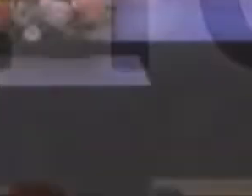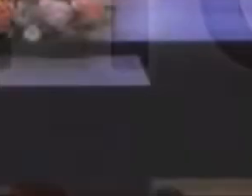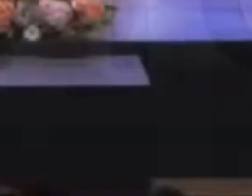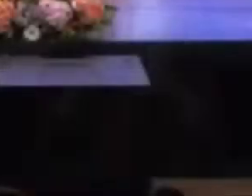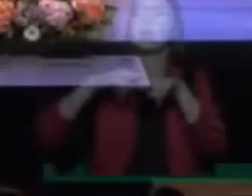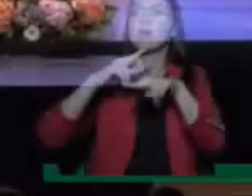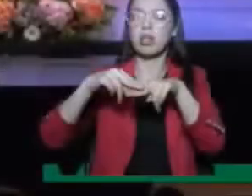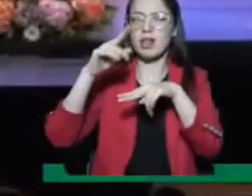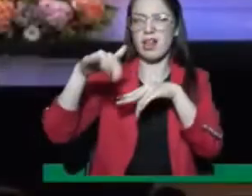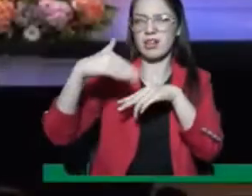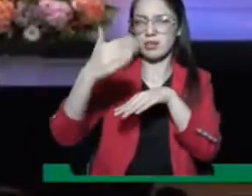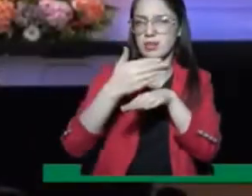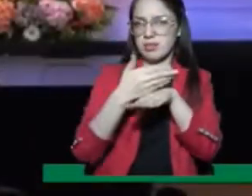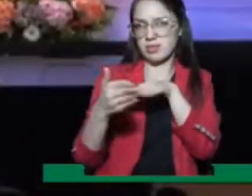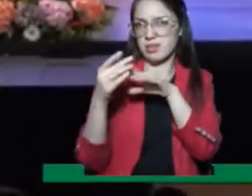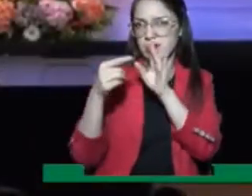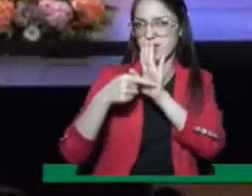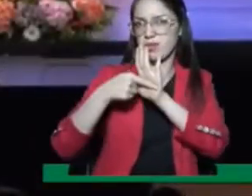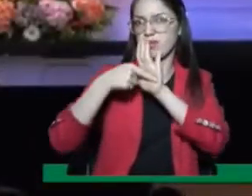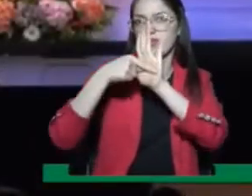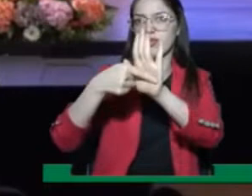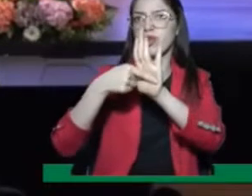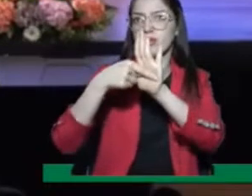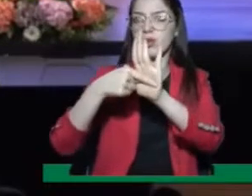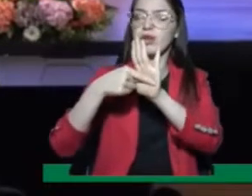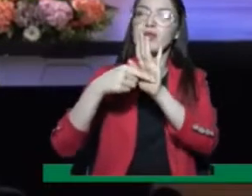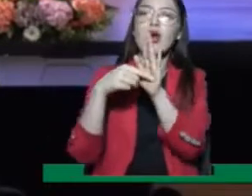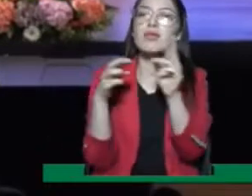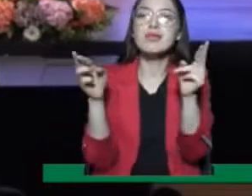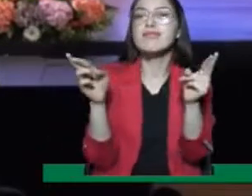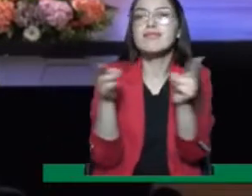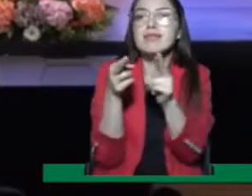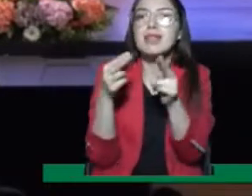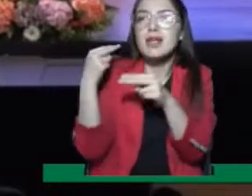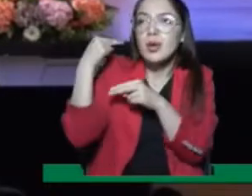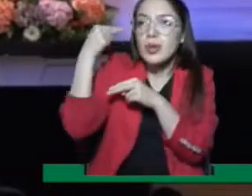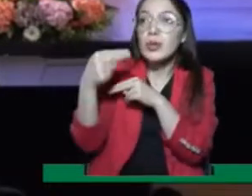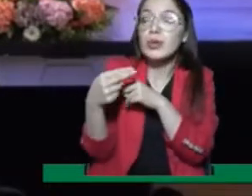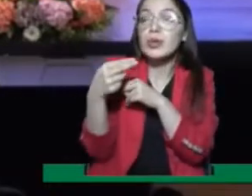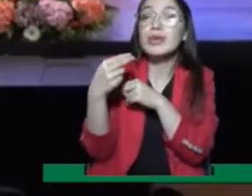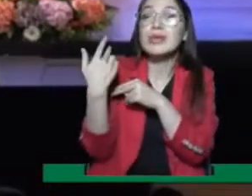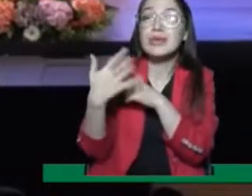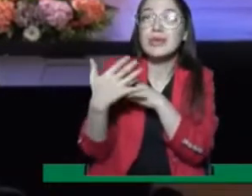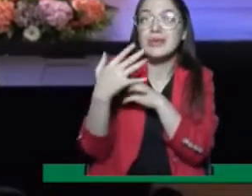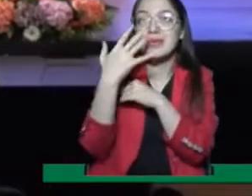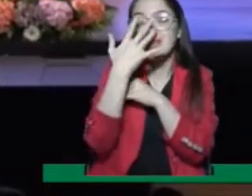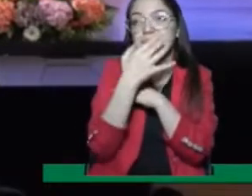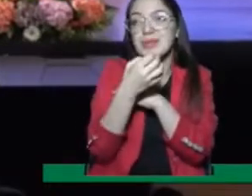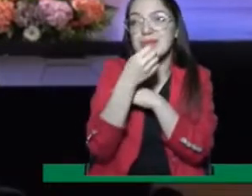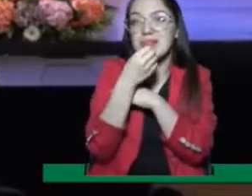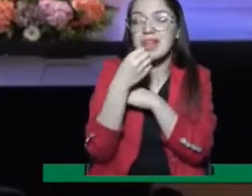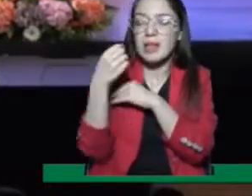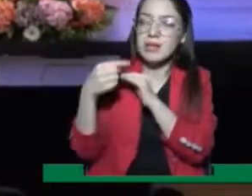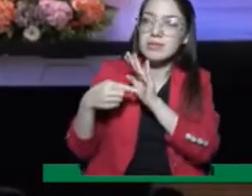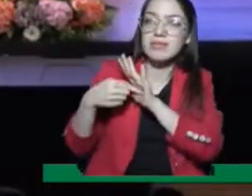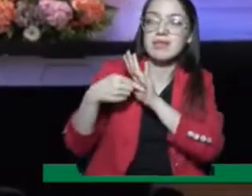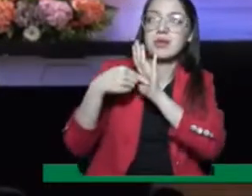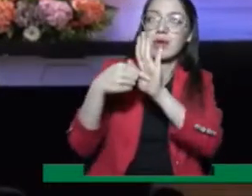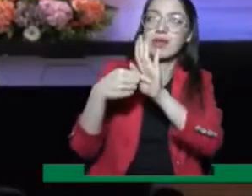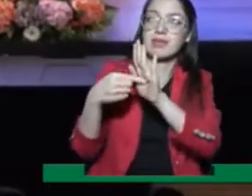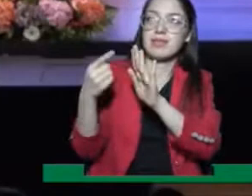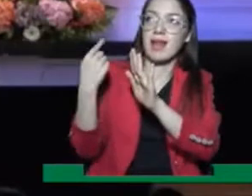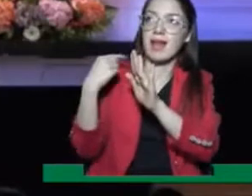voy a hacer la presentación para poder contarle un poco esta historia que está esta es en realidad parte desde el amor